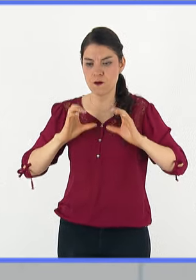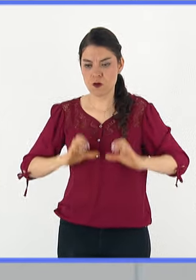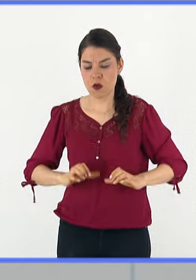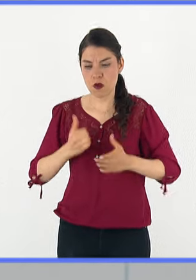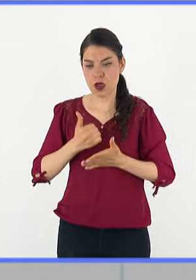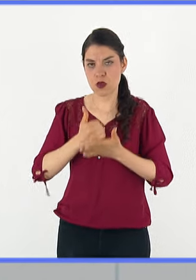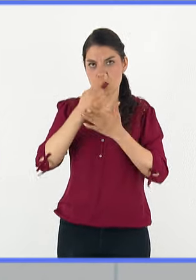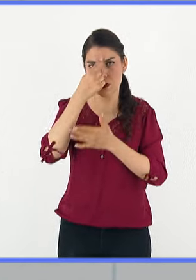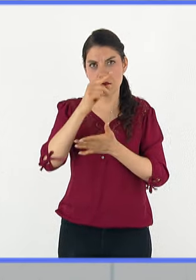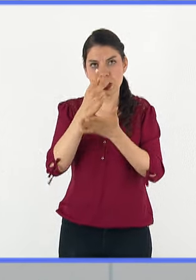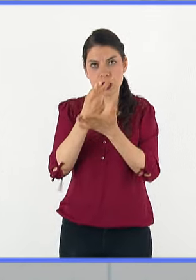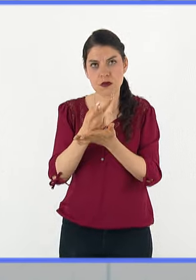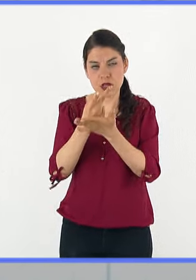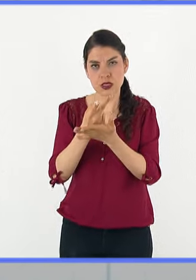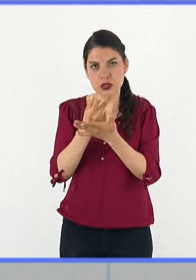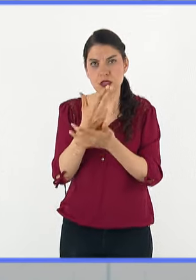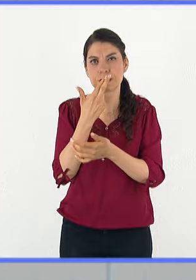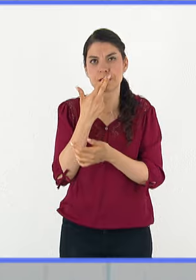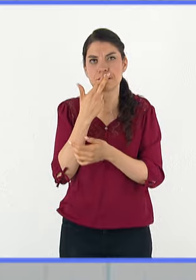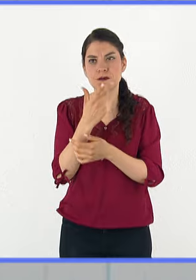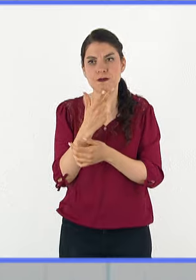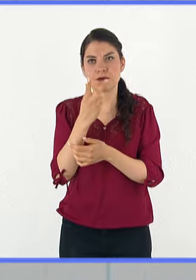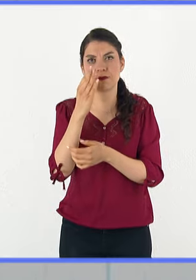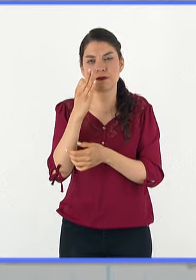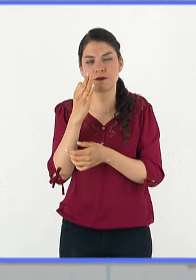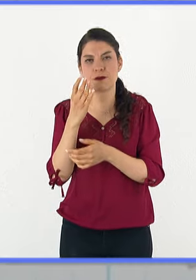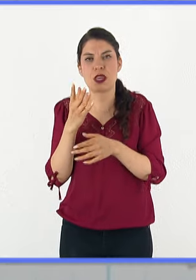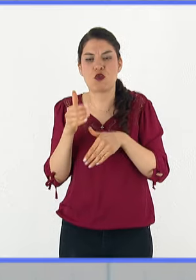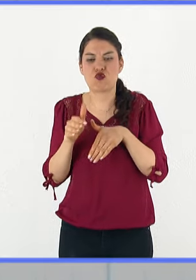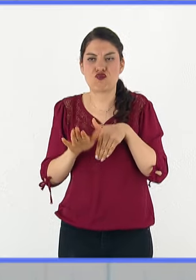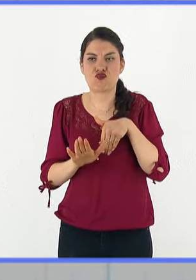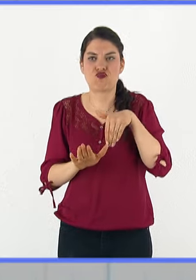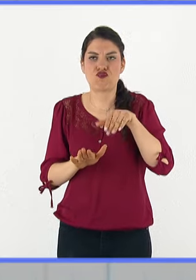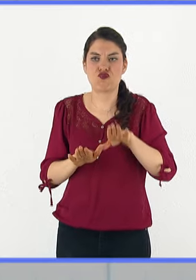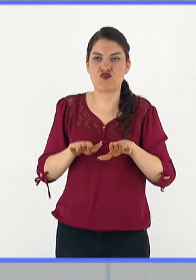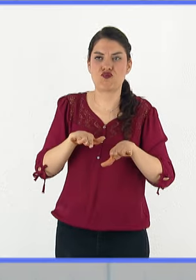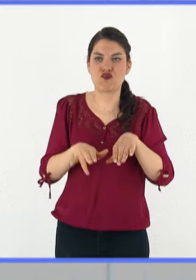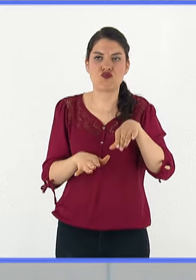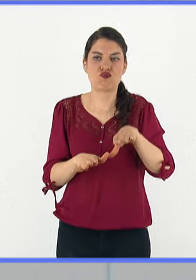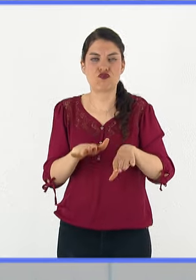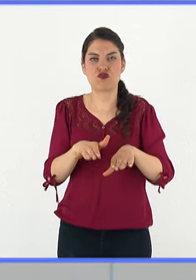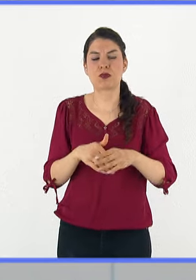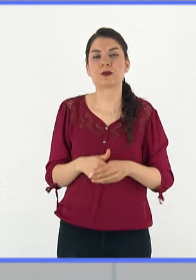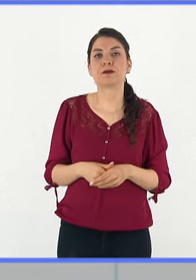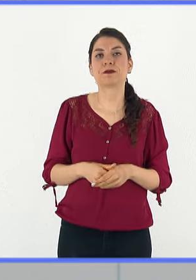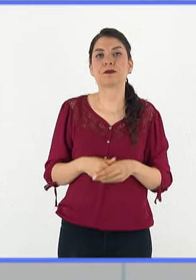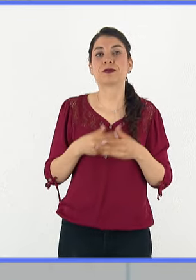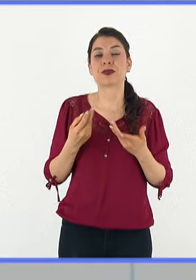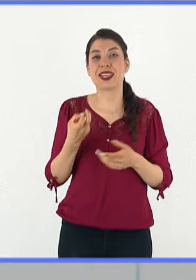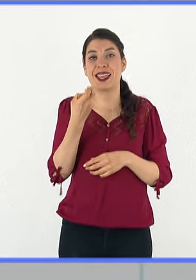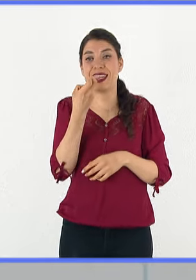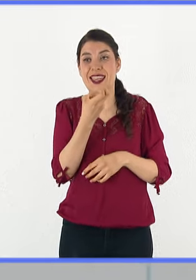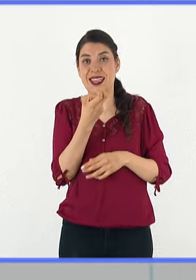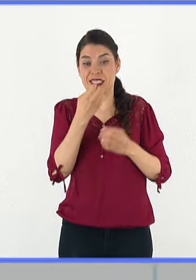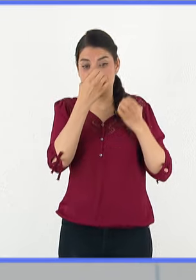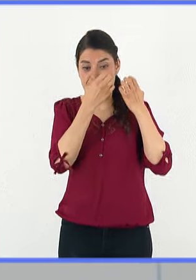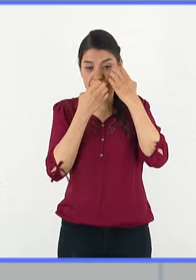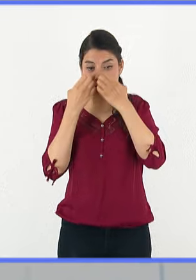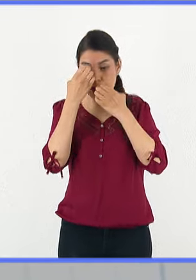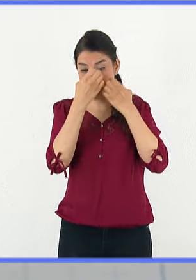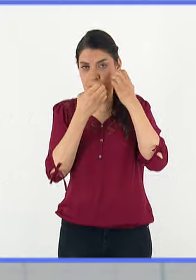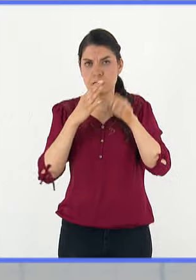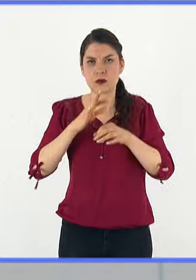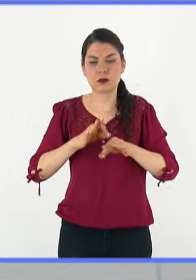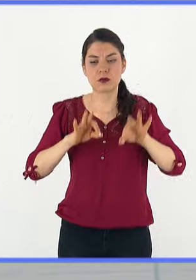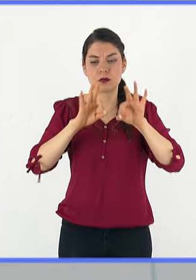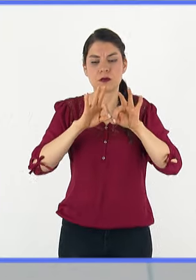tener una mejor recepción o mejor adaptación del dispositivo protésico la importancia de este tipo de estudios que